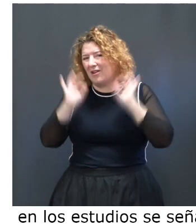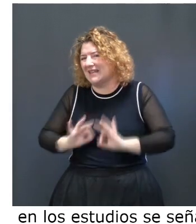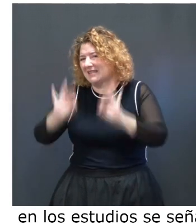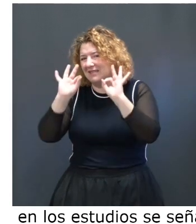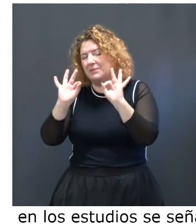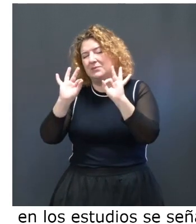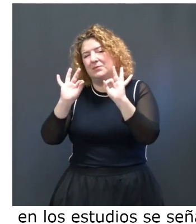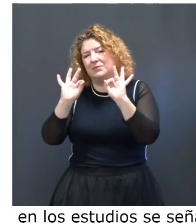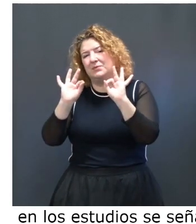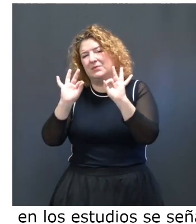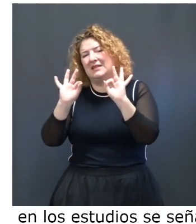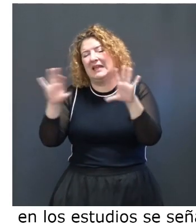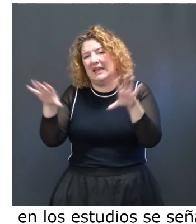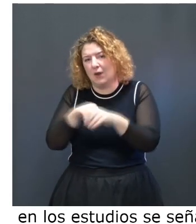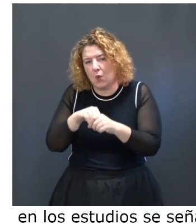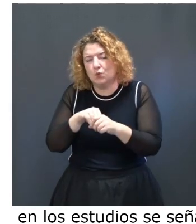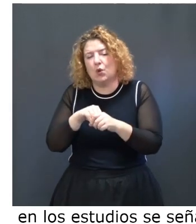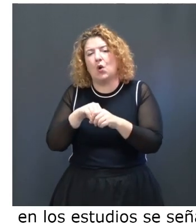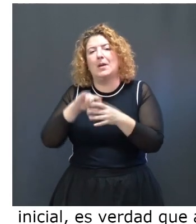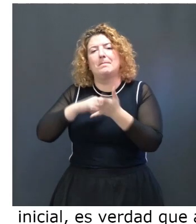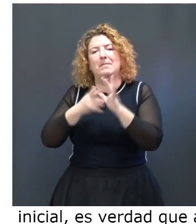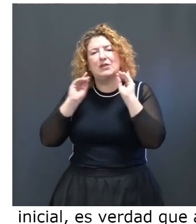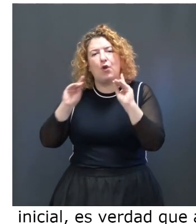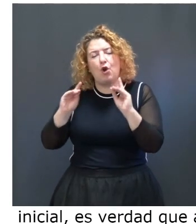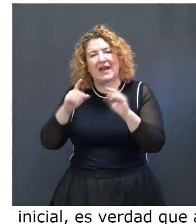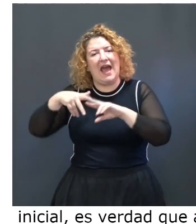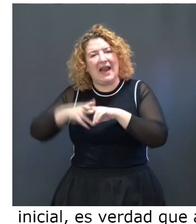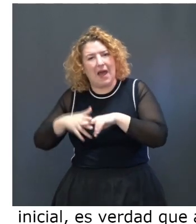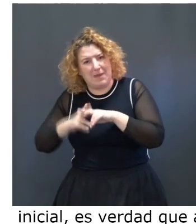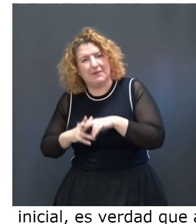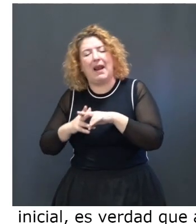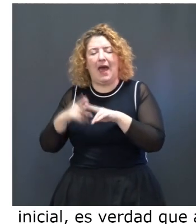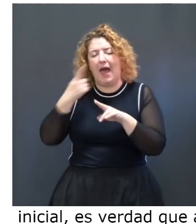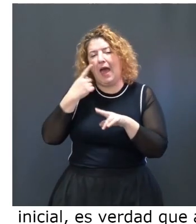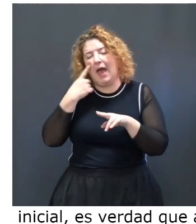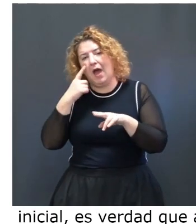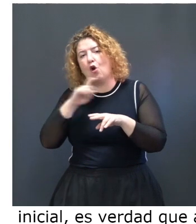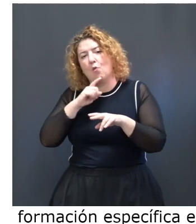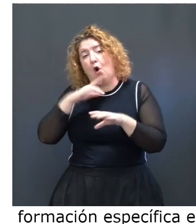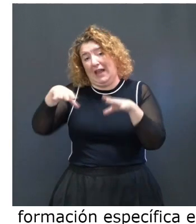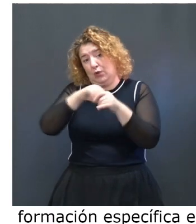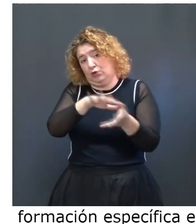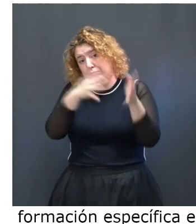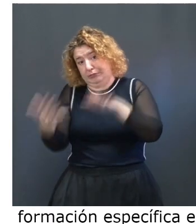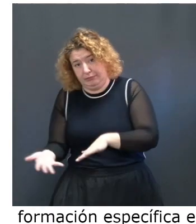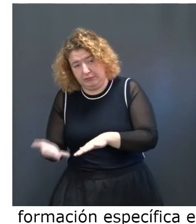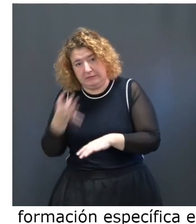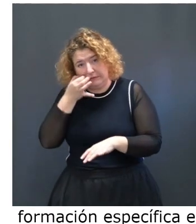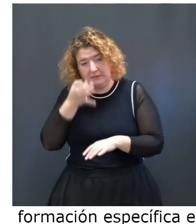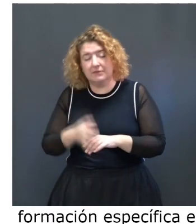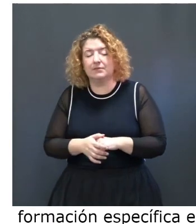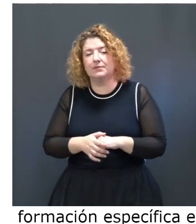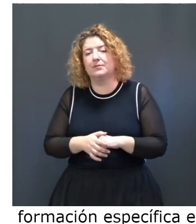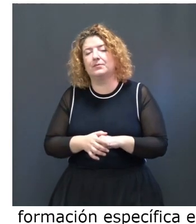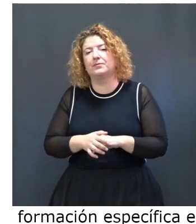temas de inclusión y en metodologías y en herramientas para poder llevarla a cabo, pero también